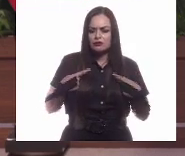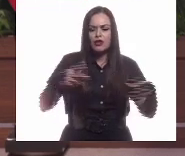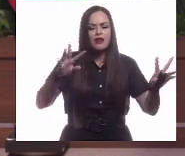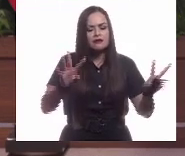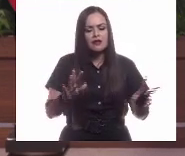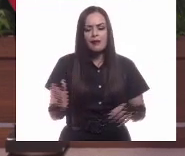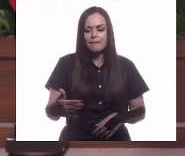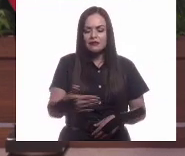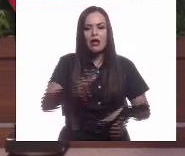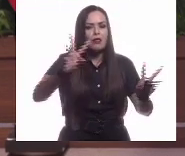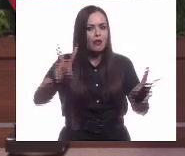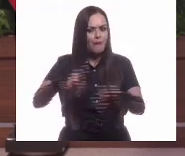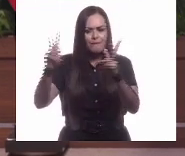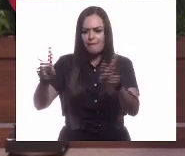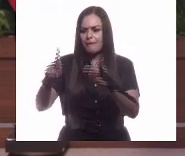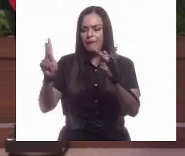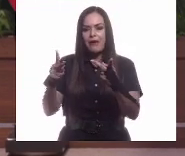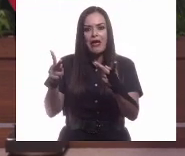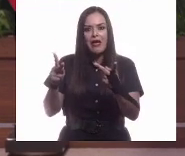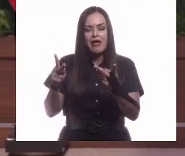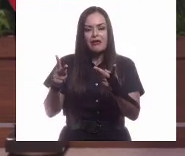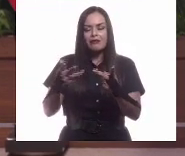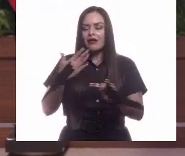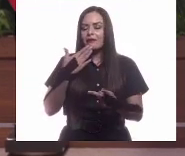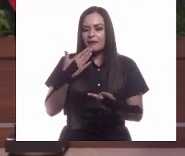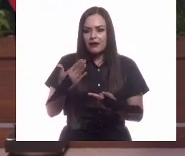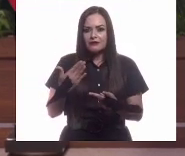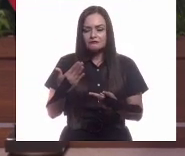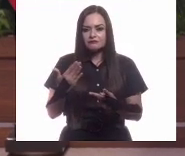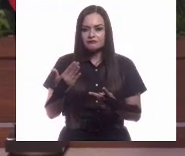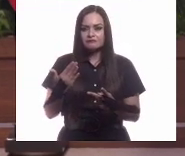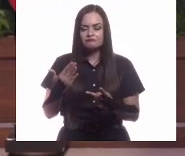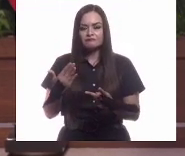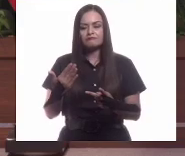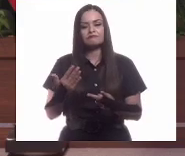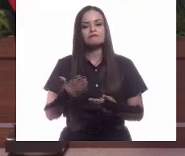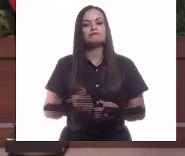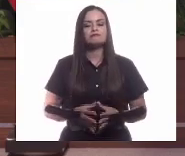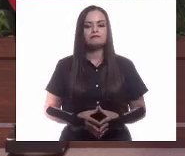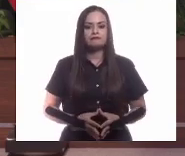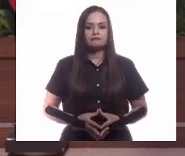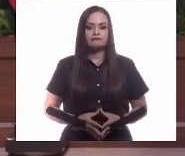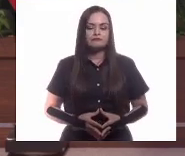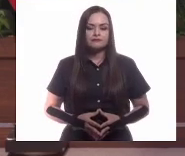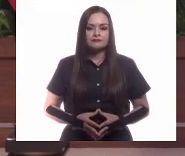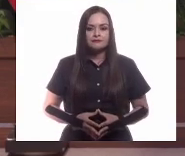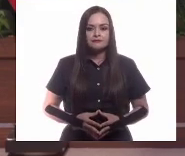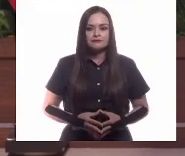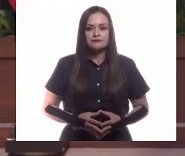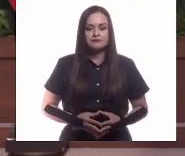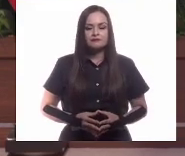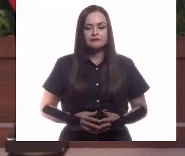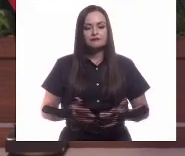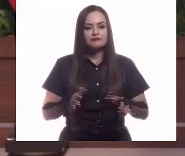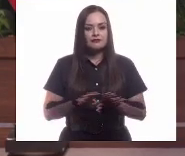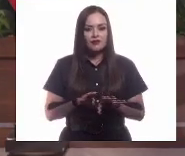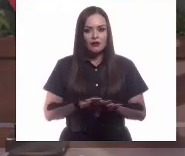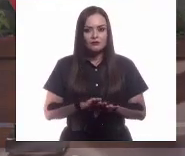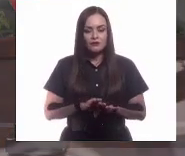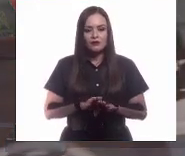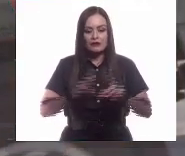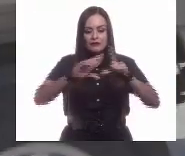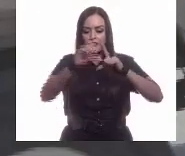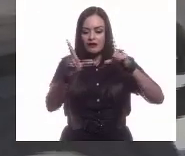en fresco su producto en la orilla de la playa a darle valor agregado a los productos. Ahora somos el tercer